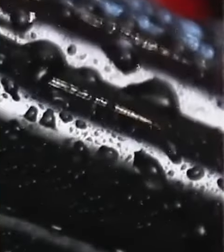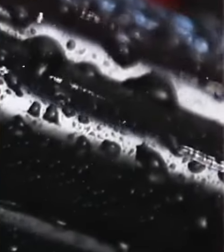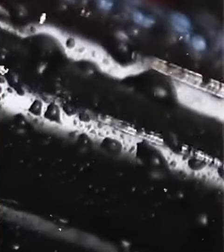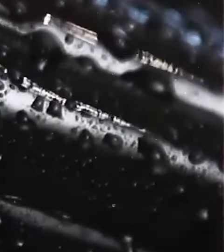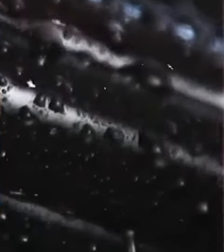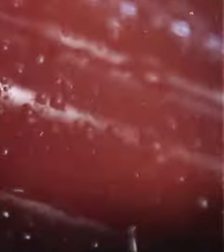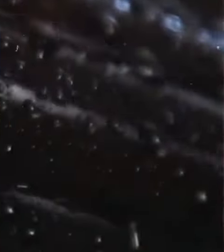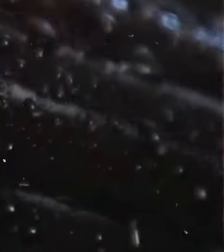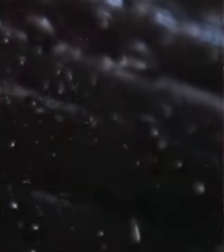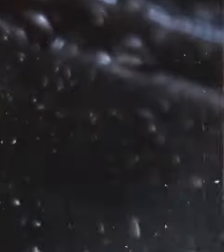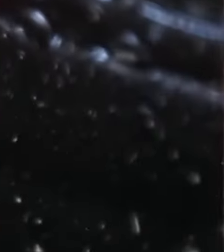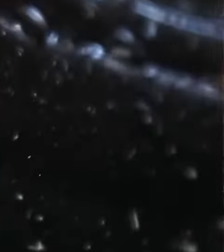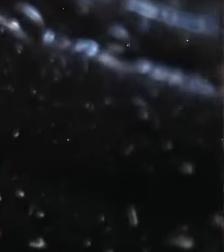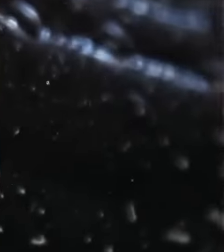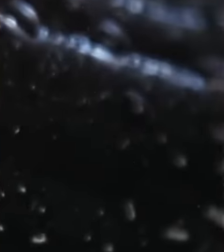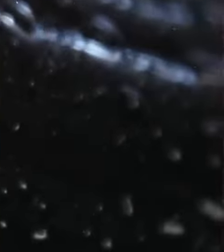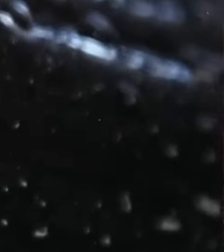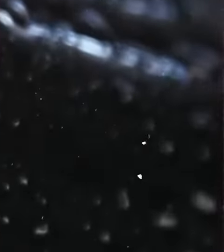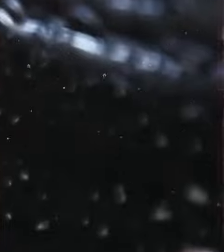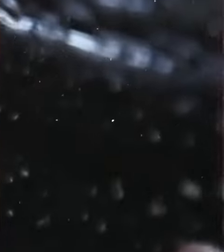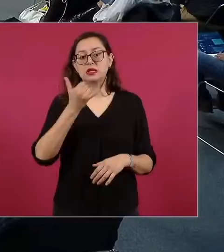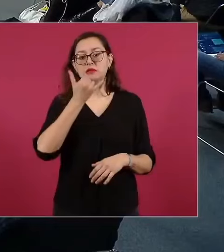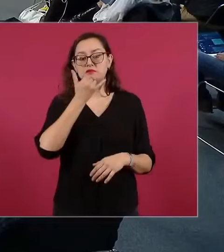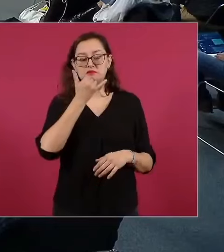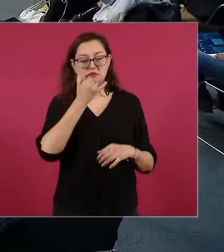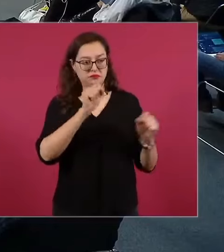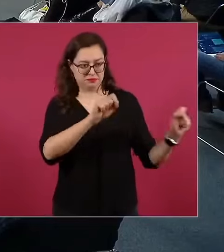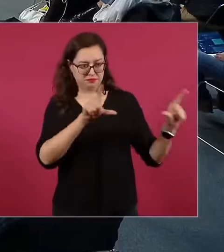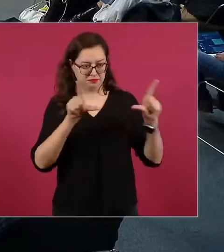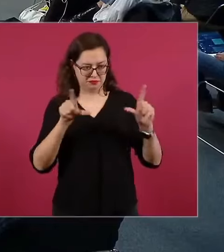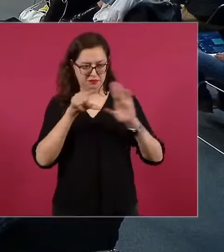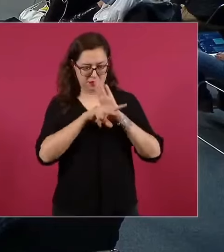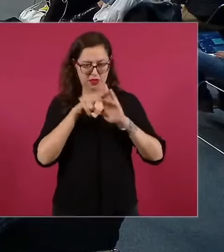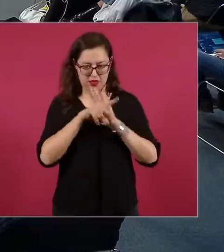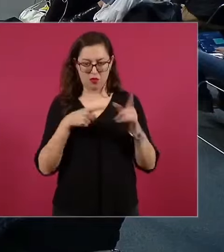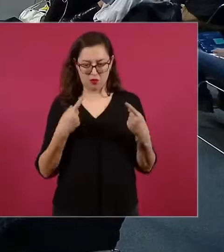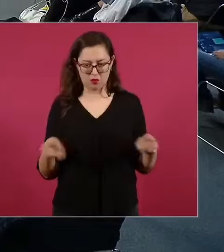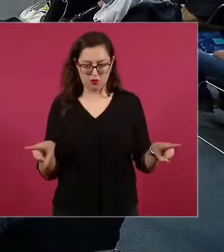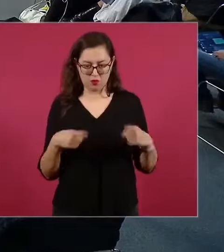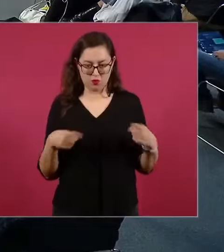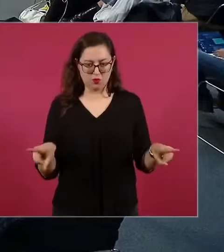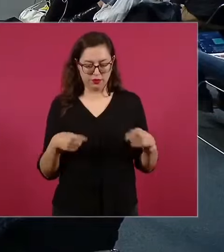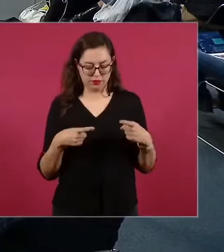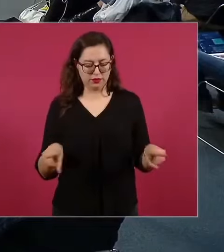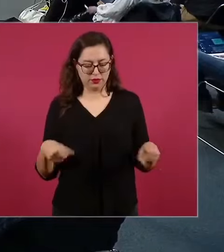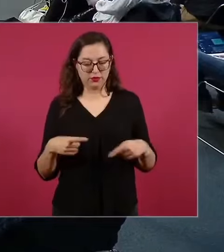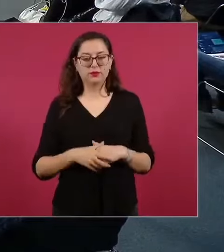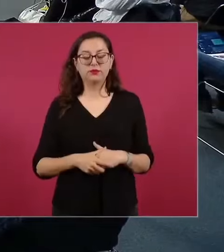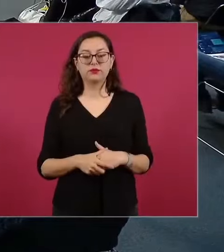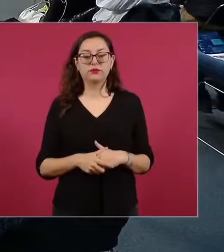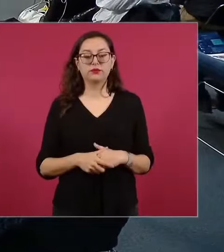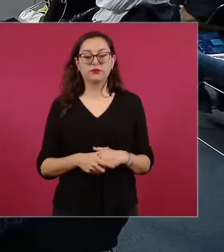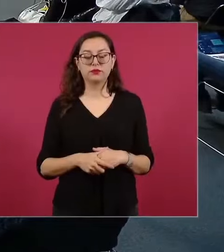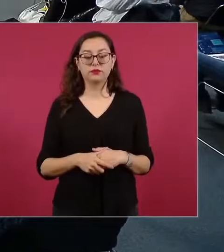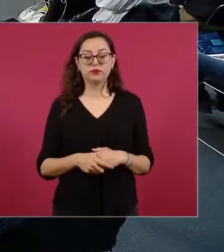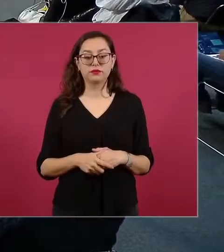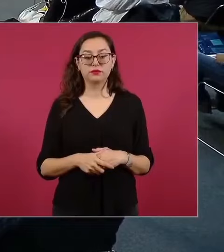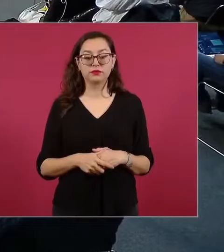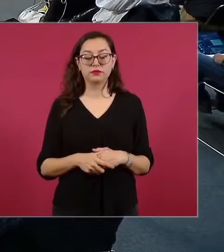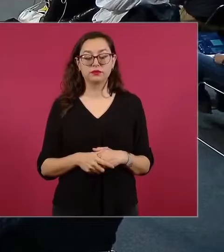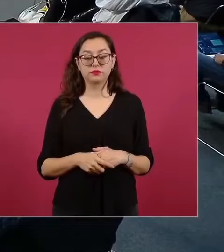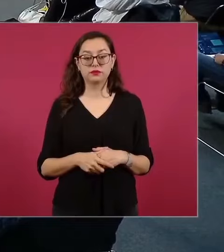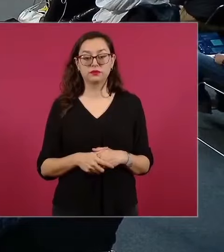por la suspensión en la distribución de Coca-Cola en Morelos, el presidente Andrés Manuel López Obrador declaró que a su gobierno no se le pidió